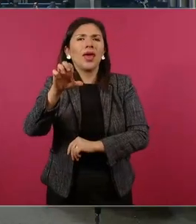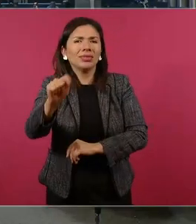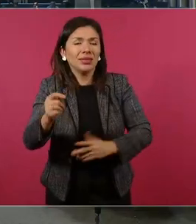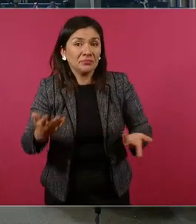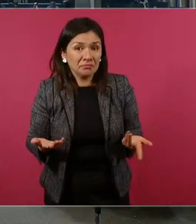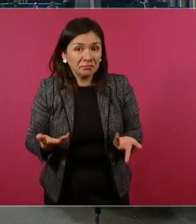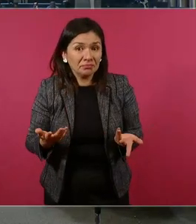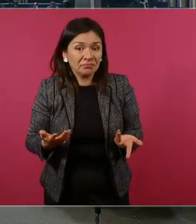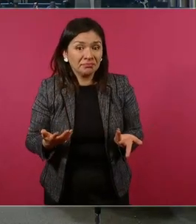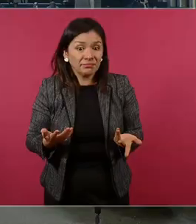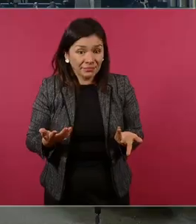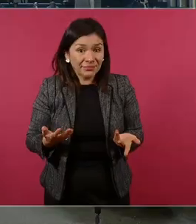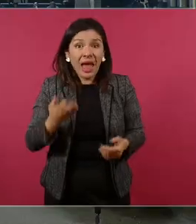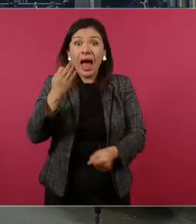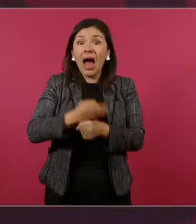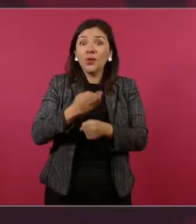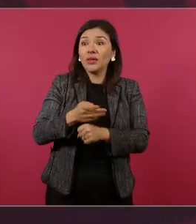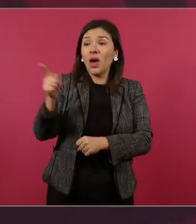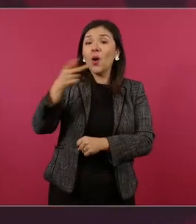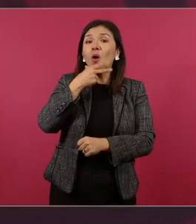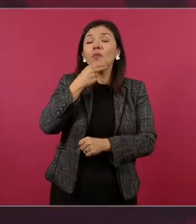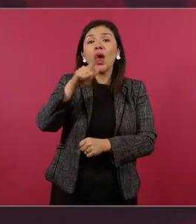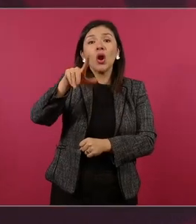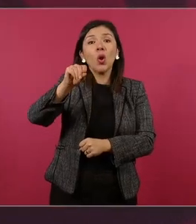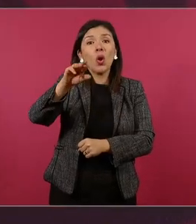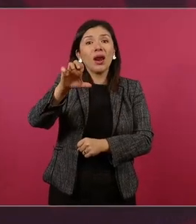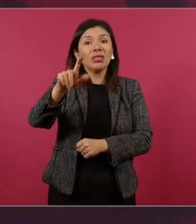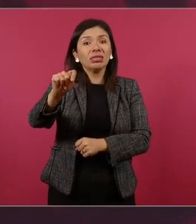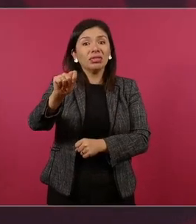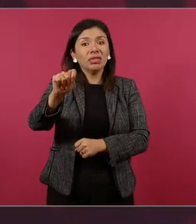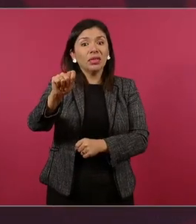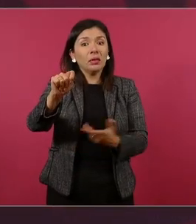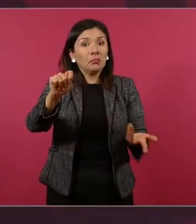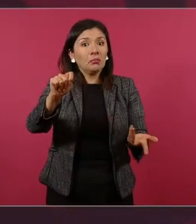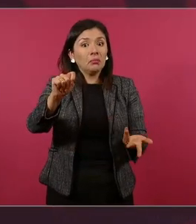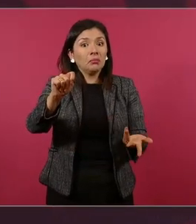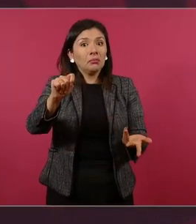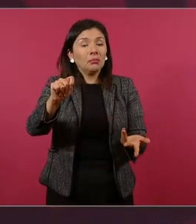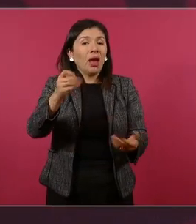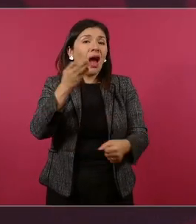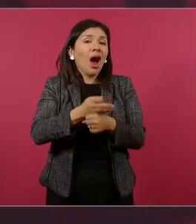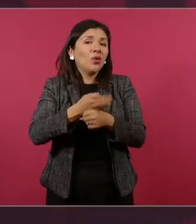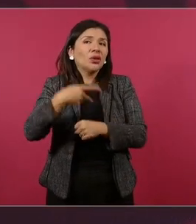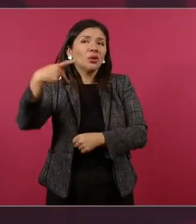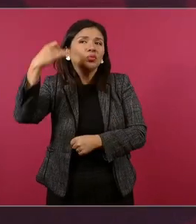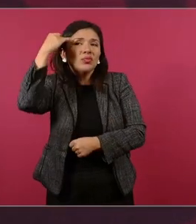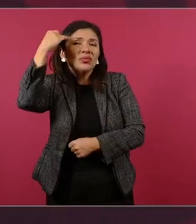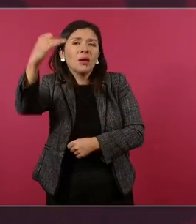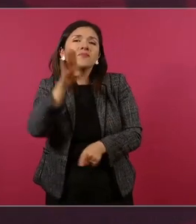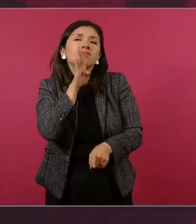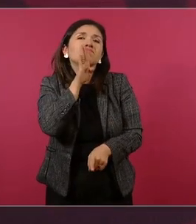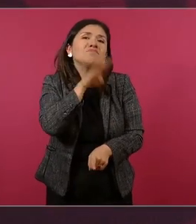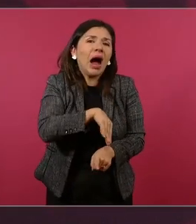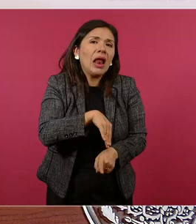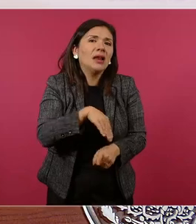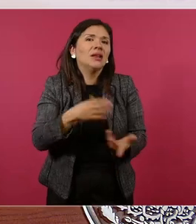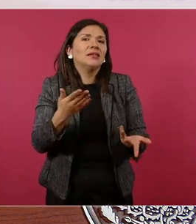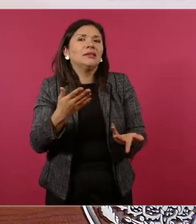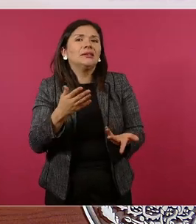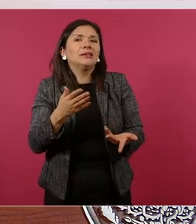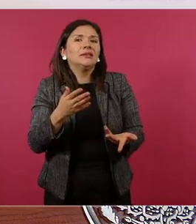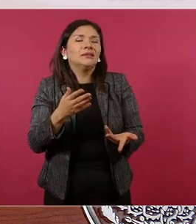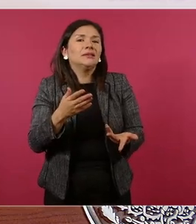Loret está este pasando por un mal momento